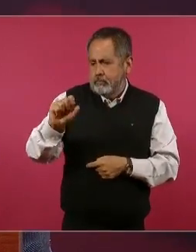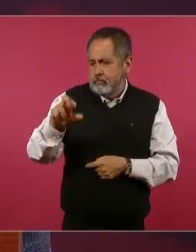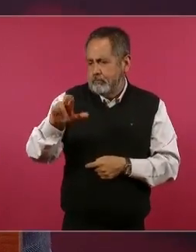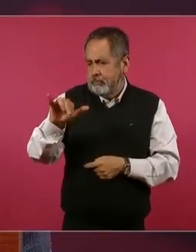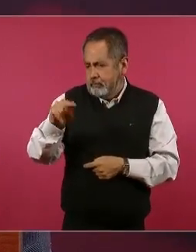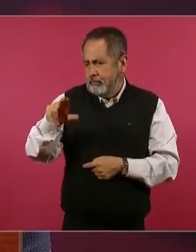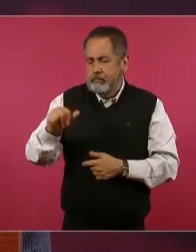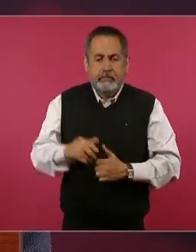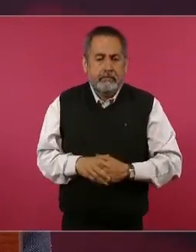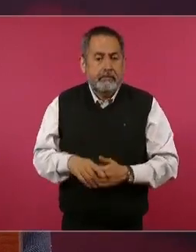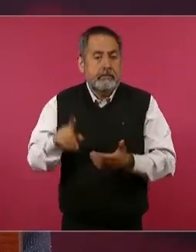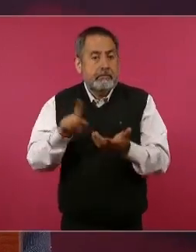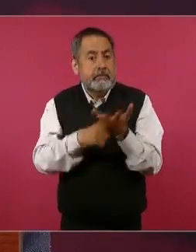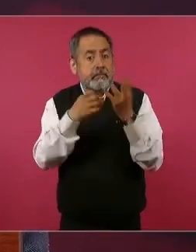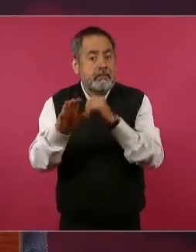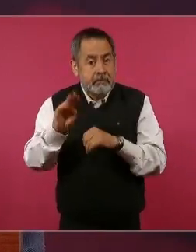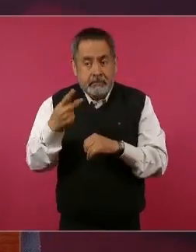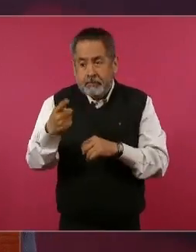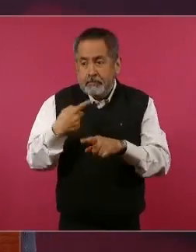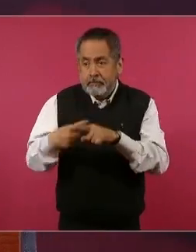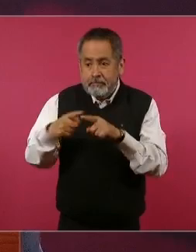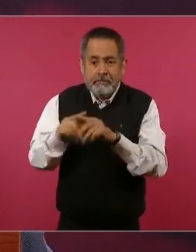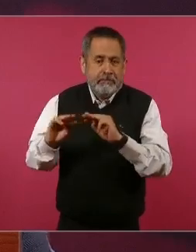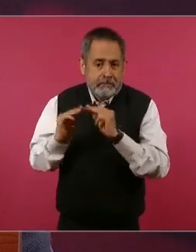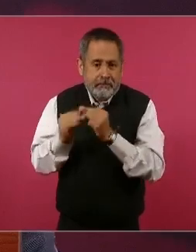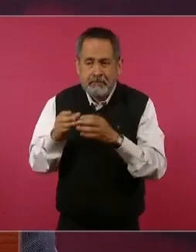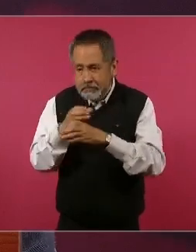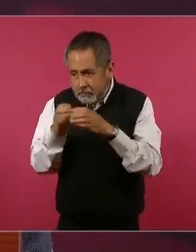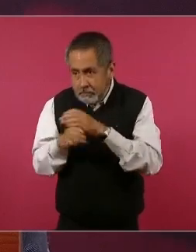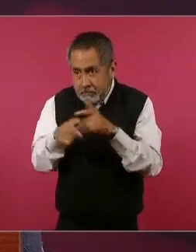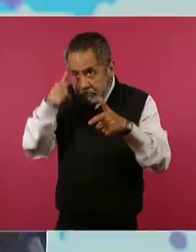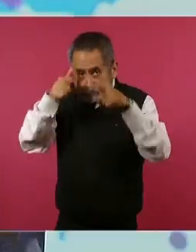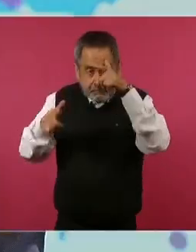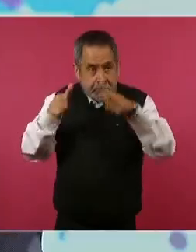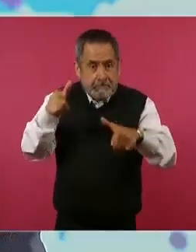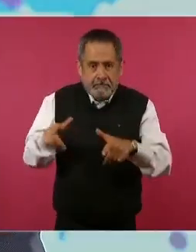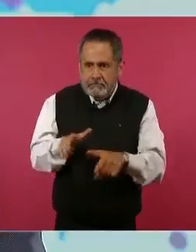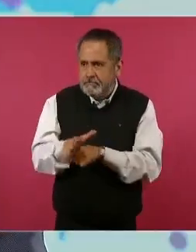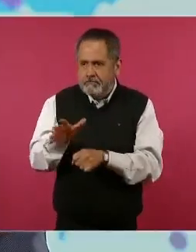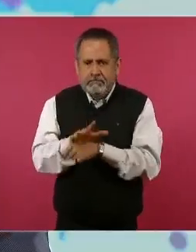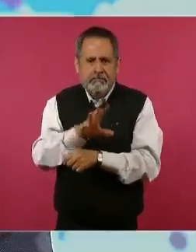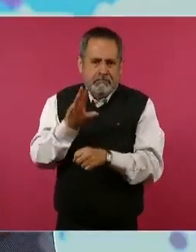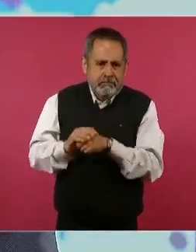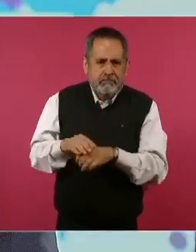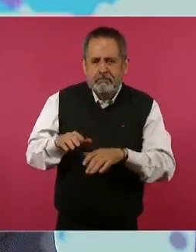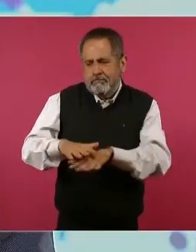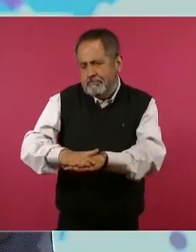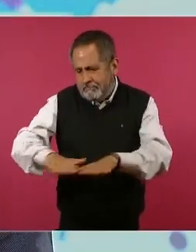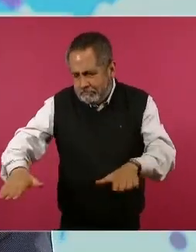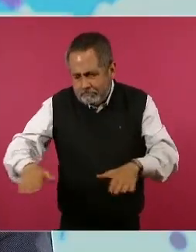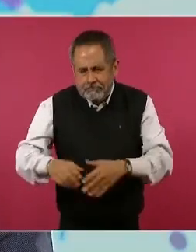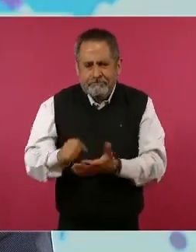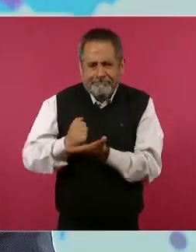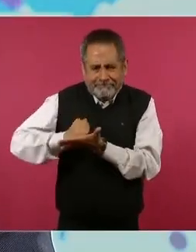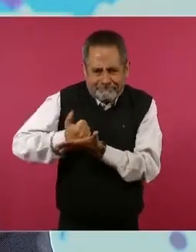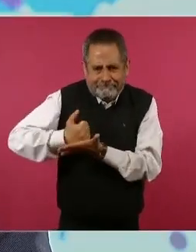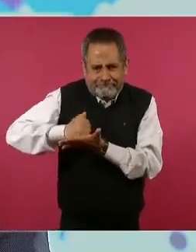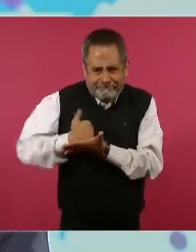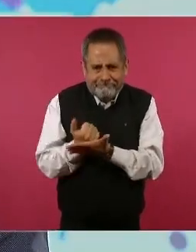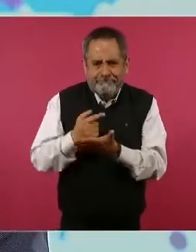1993 bienes muebles de diverso carácter, relativamente íntegros, pueden ser metates,